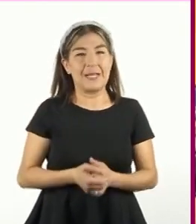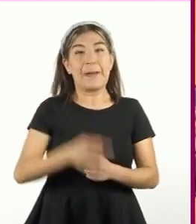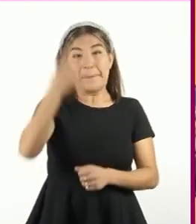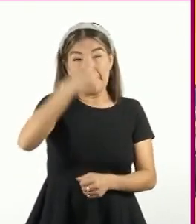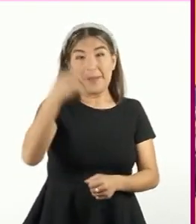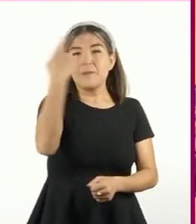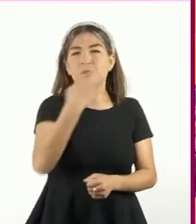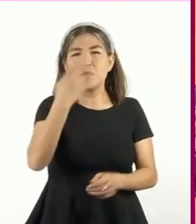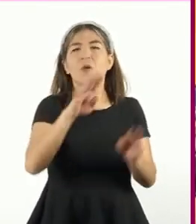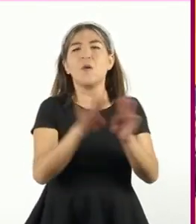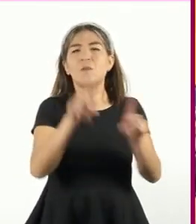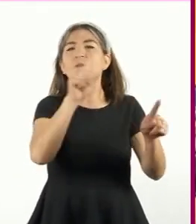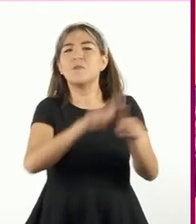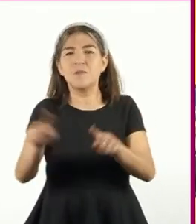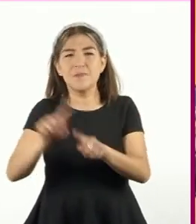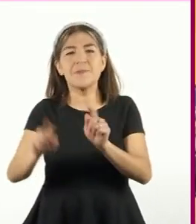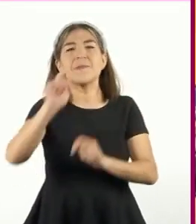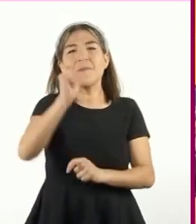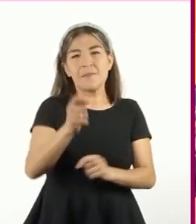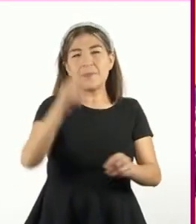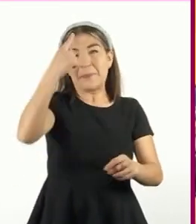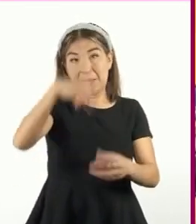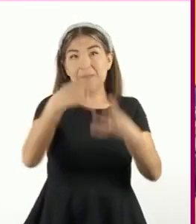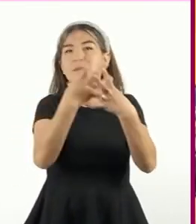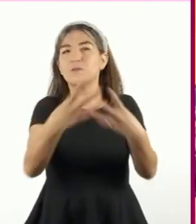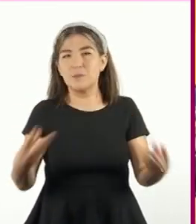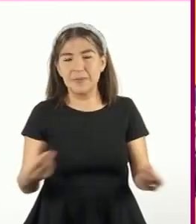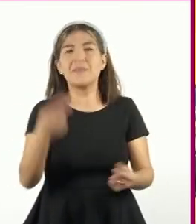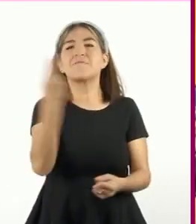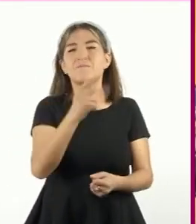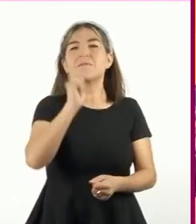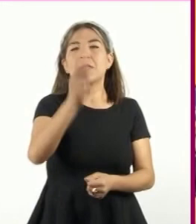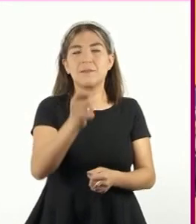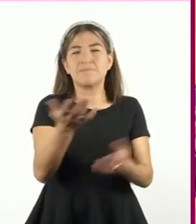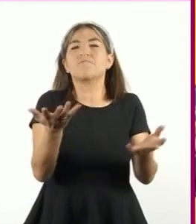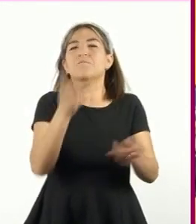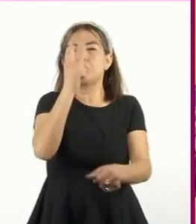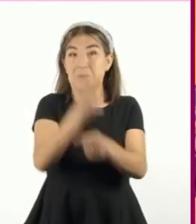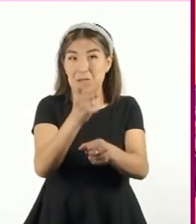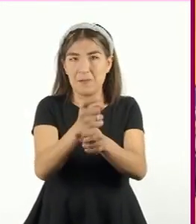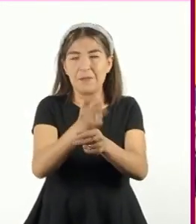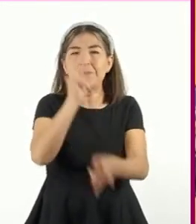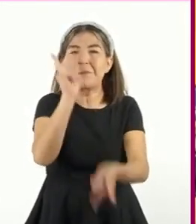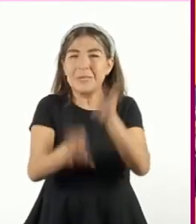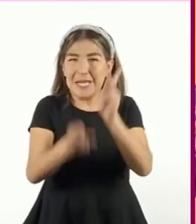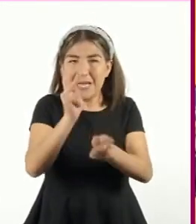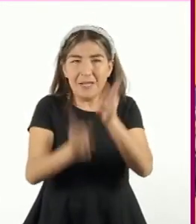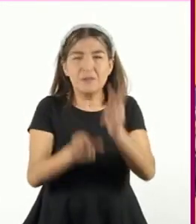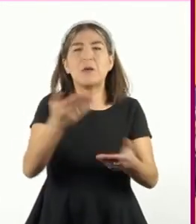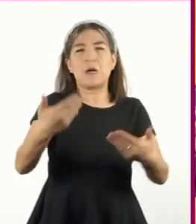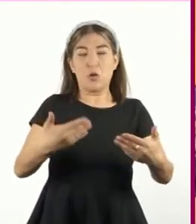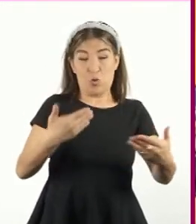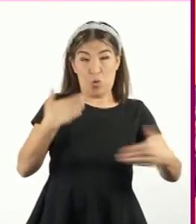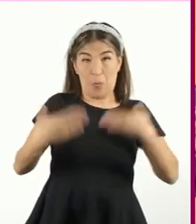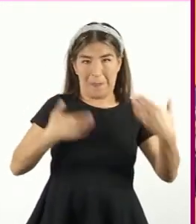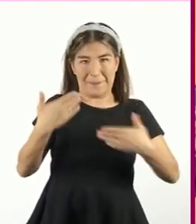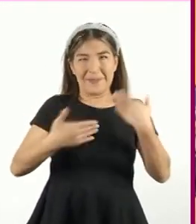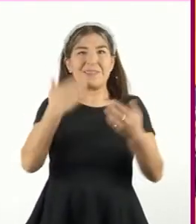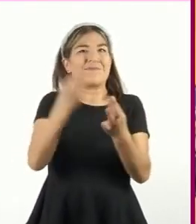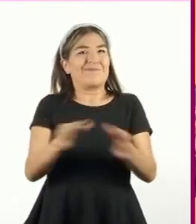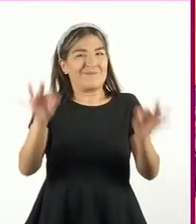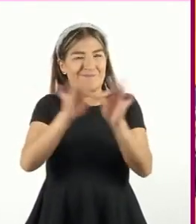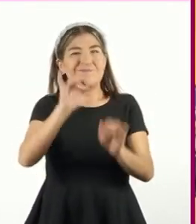y la discusión de los problemas y su solución, se necesita dialogar. La convivencia es esencial en todos los